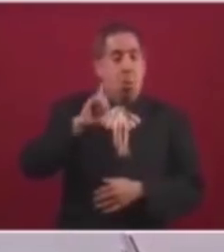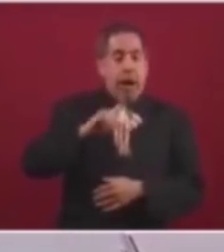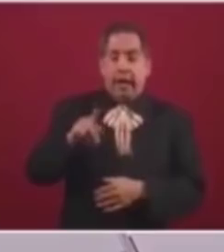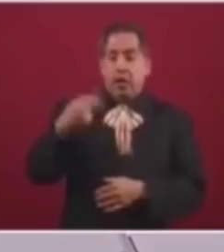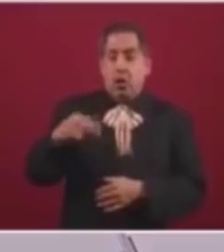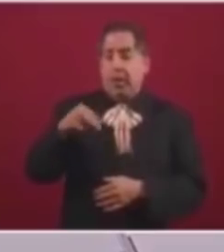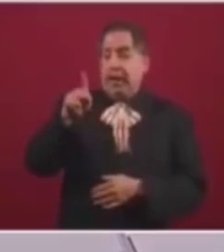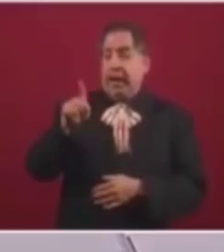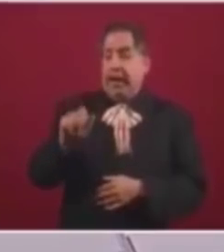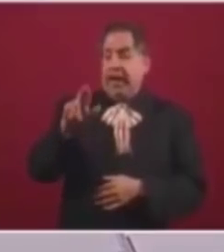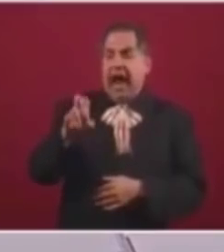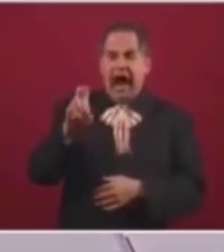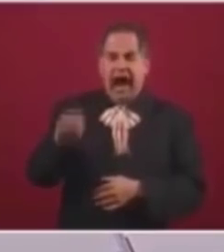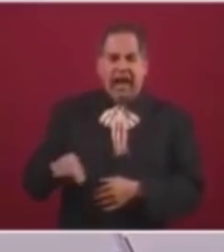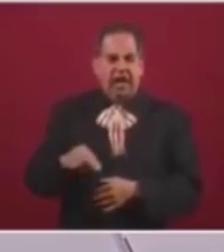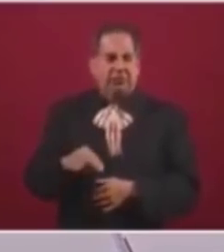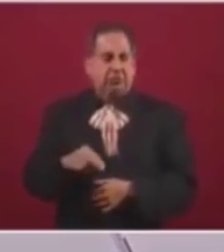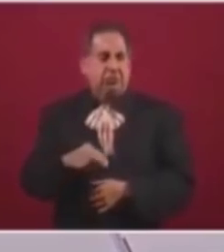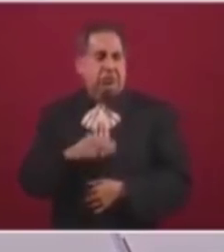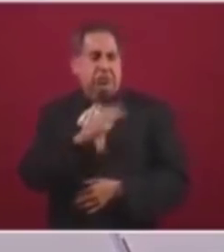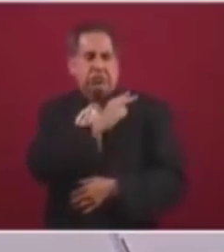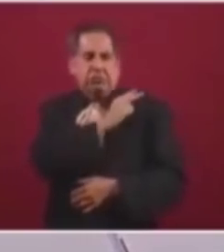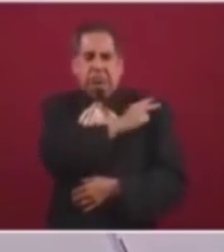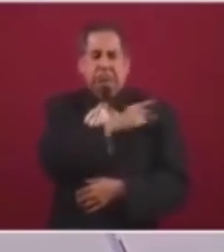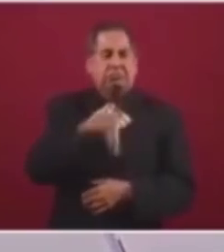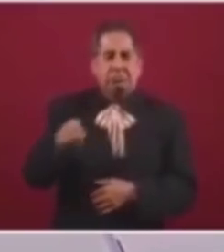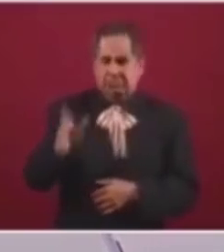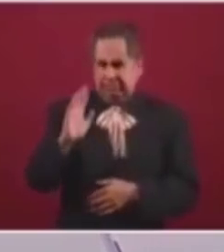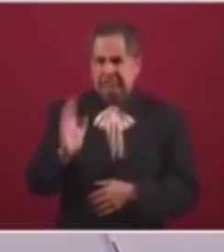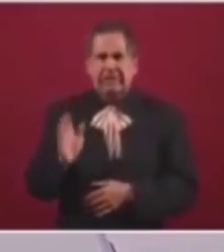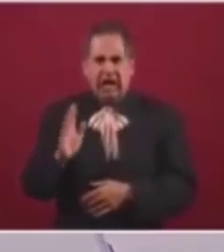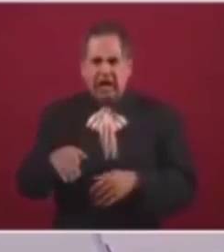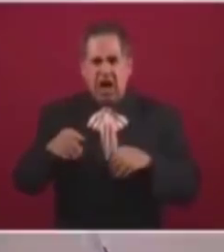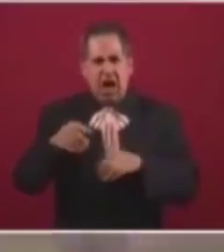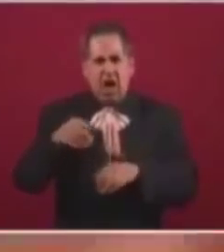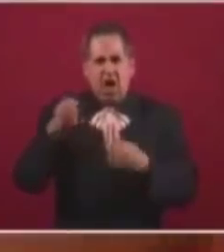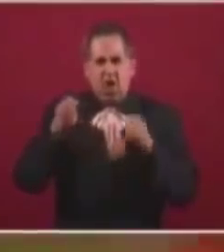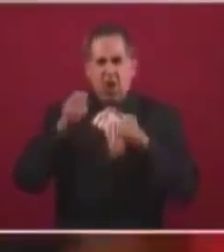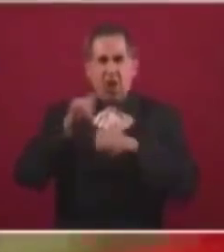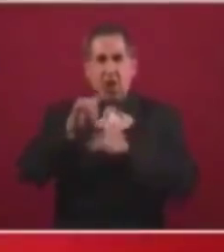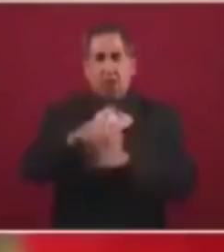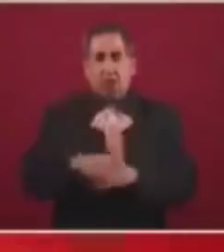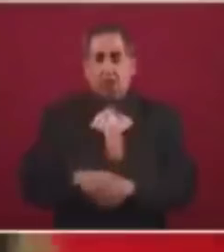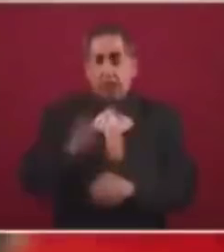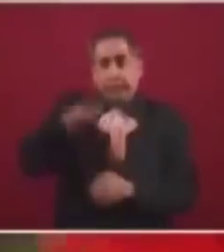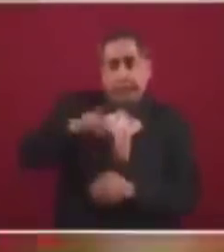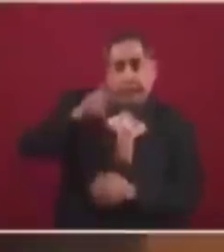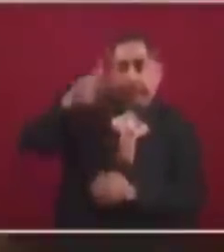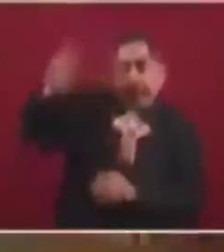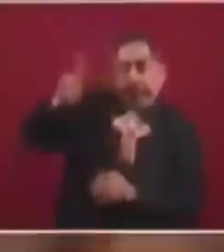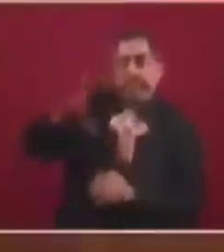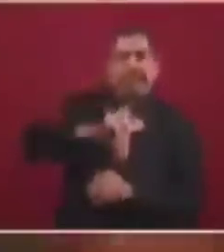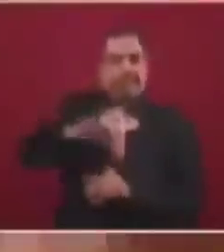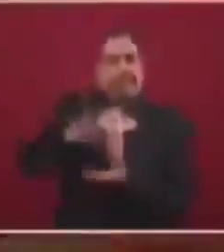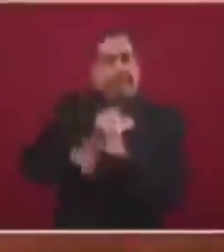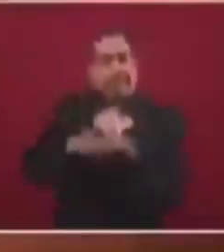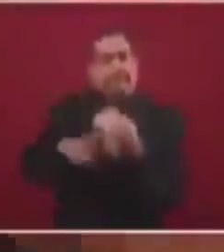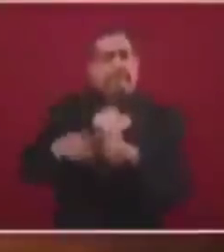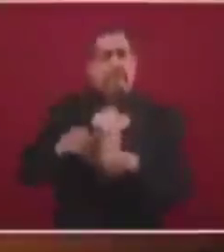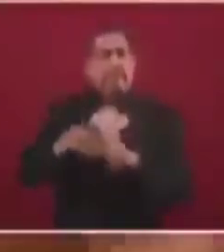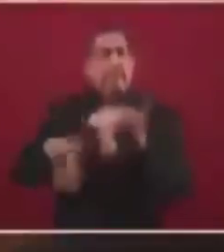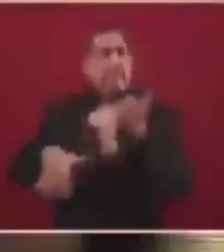Chinga. No mames, como dicen ellos, no mames. No mames. Y se me viene, le lleguen a enredar alguno ahí.